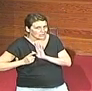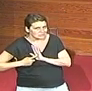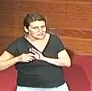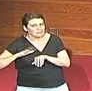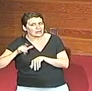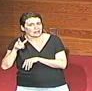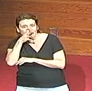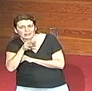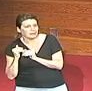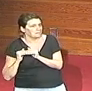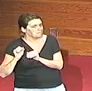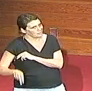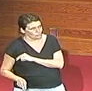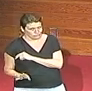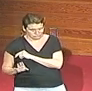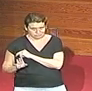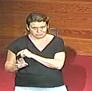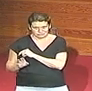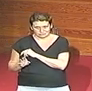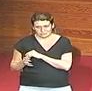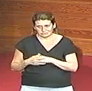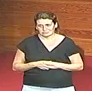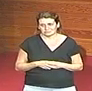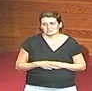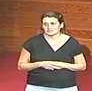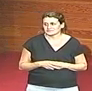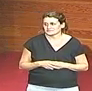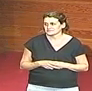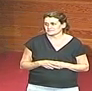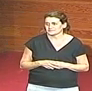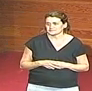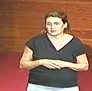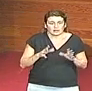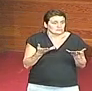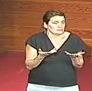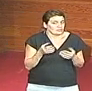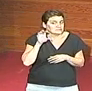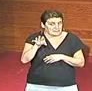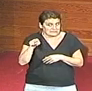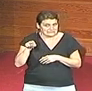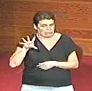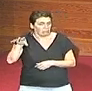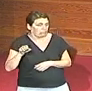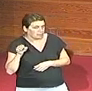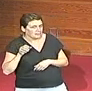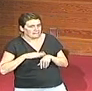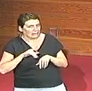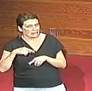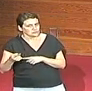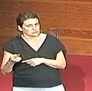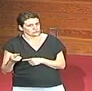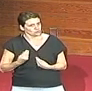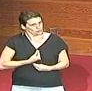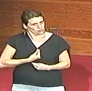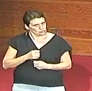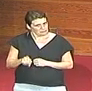Bueno, según la severidad de la legislación, se escoge ese país para amedrentar más. Muchas veces estas demandas